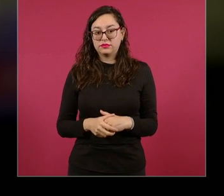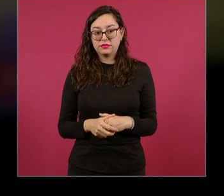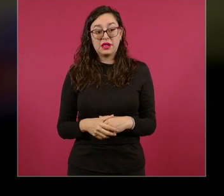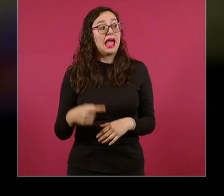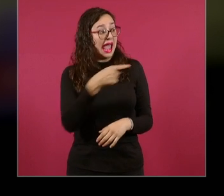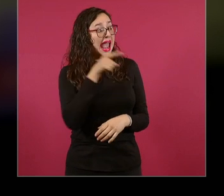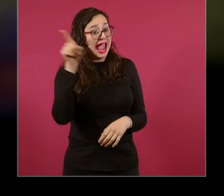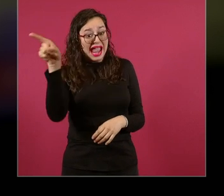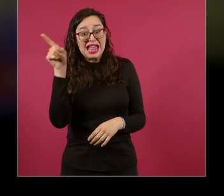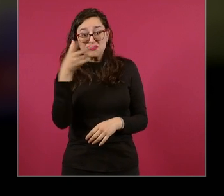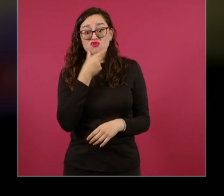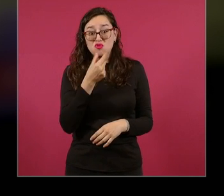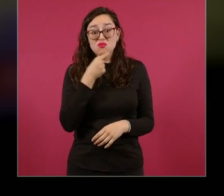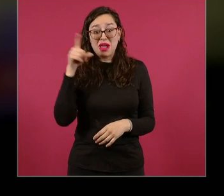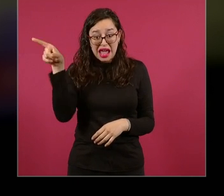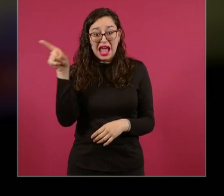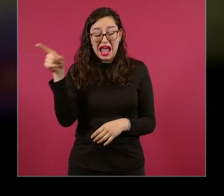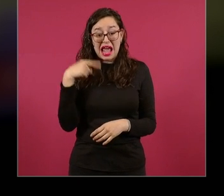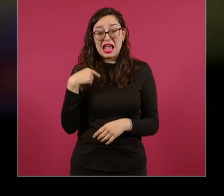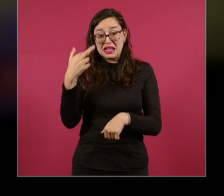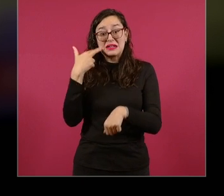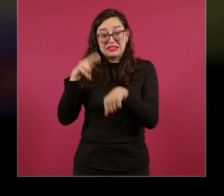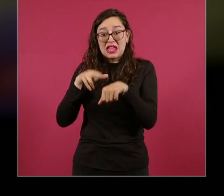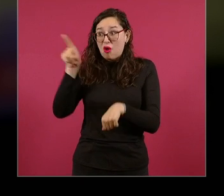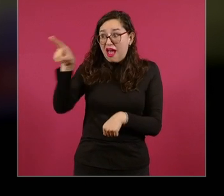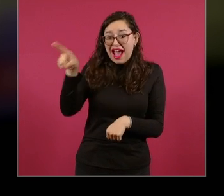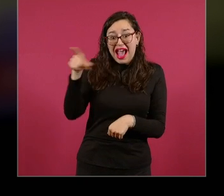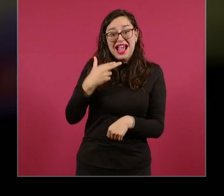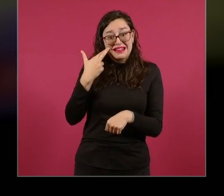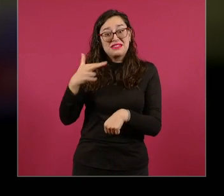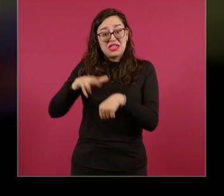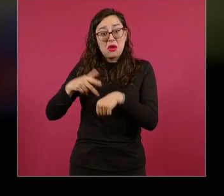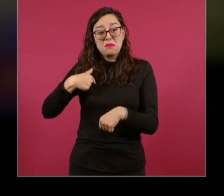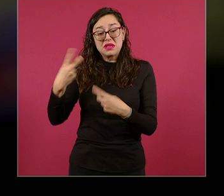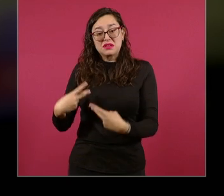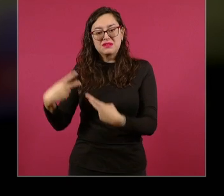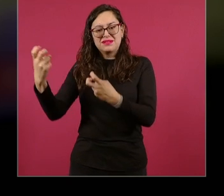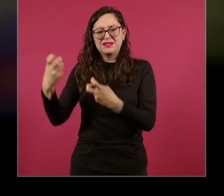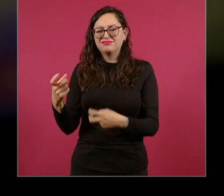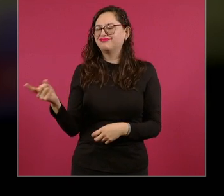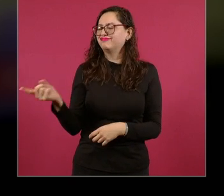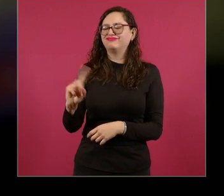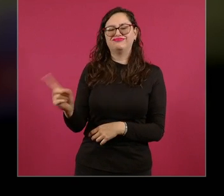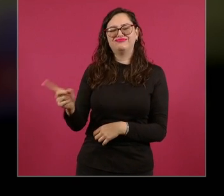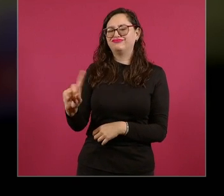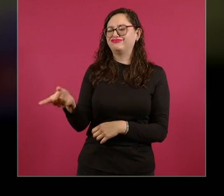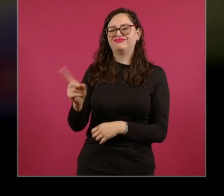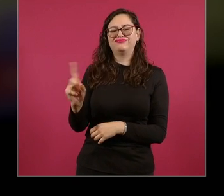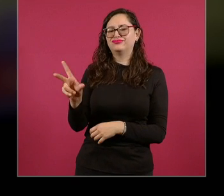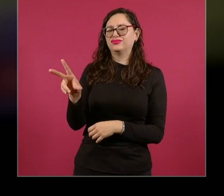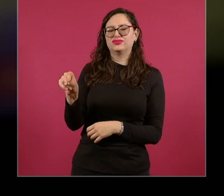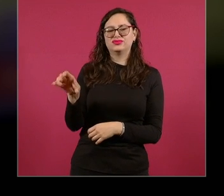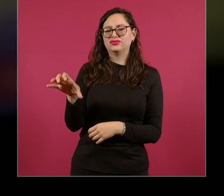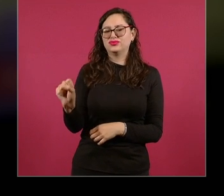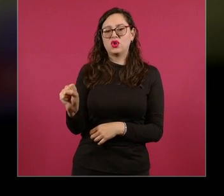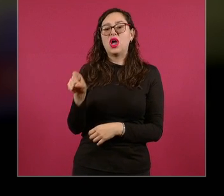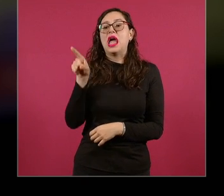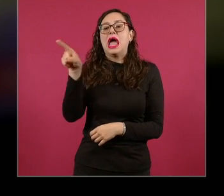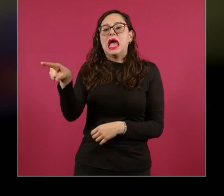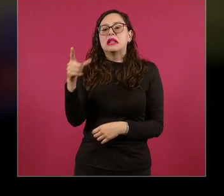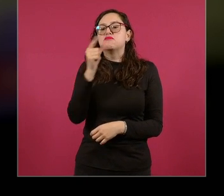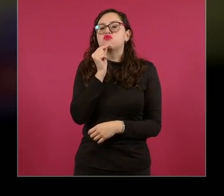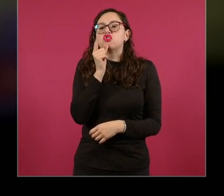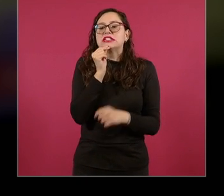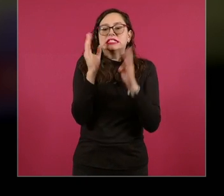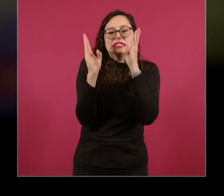Oiga, ese es, señor. Ese es, lo van a detener. Ese es, ese fue el que me asaltó, señor. No, hombre, ¿cómo no? Ese no puede ser, hombre. Ese es un agente secreto.